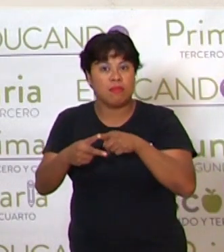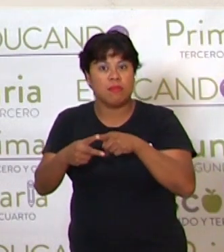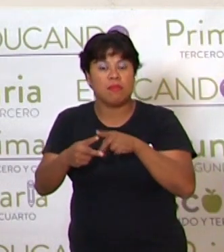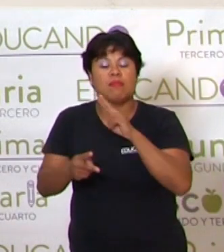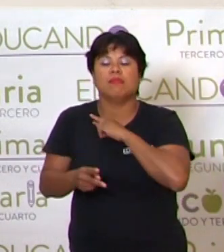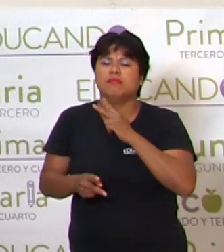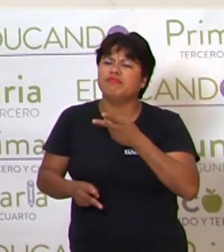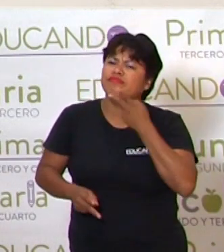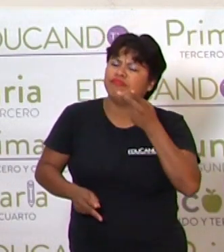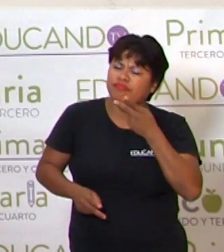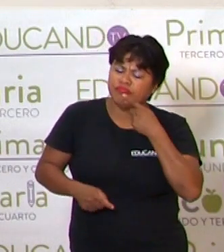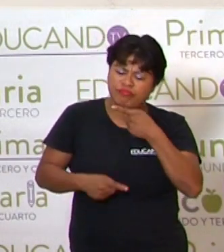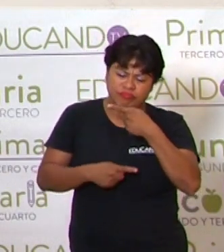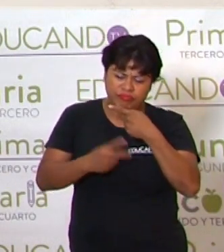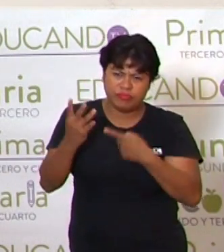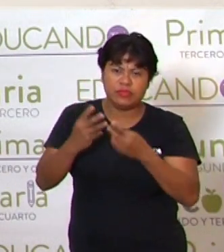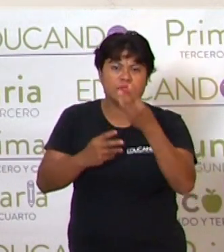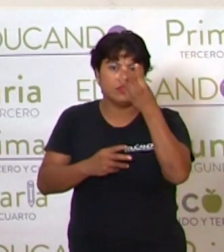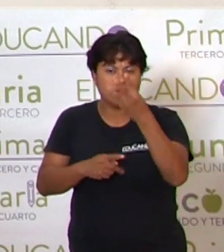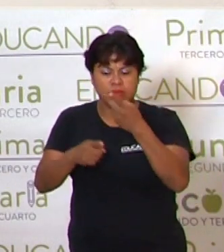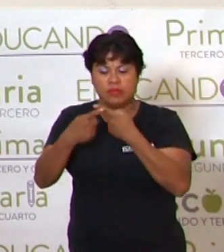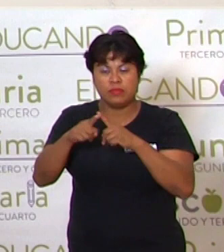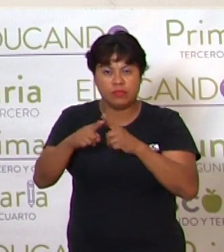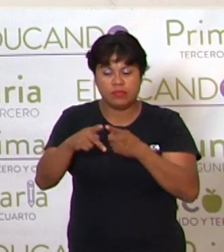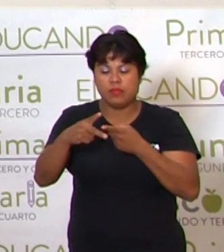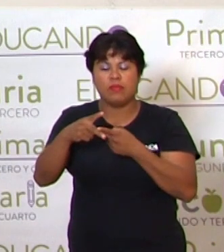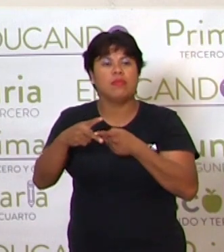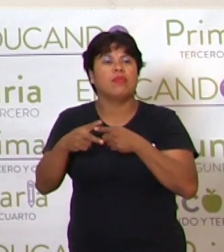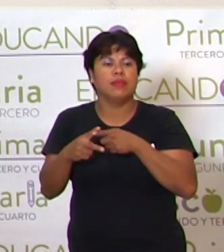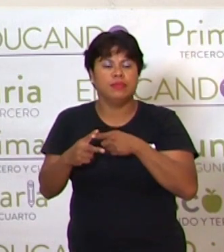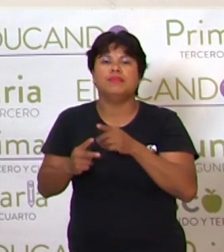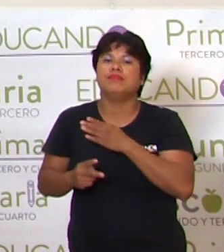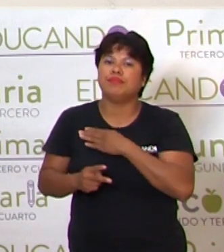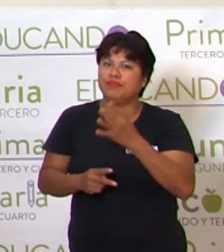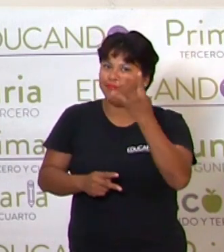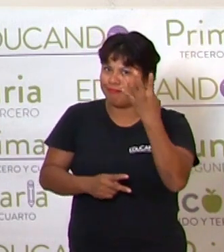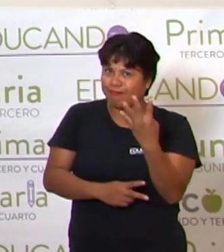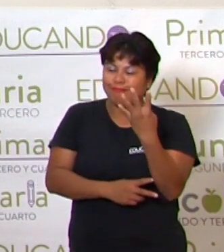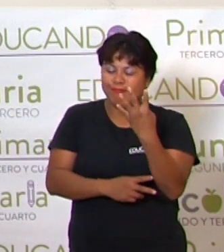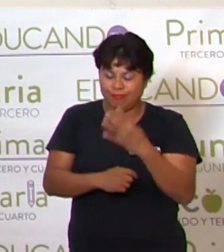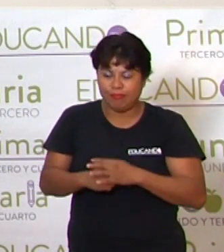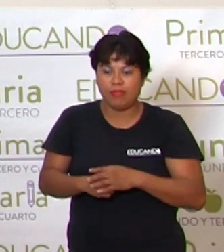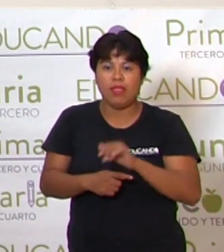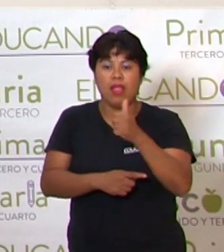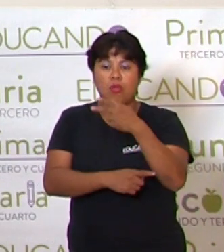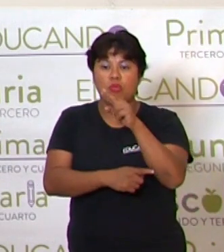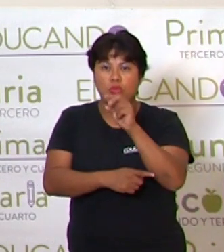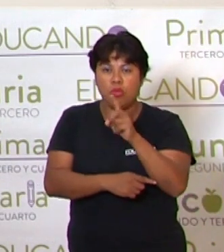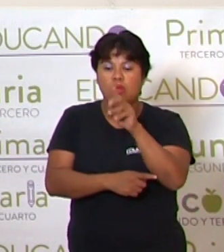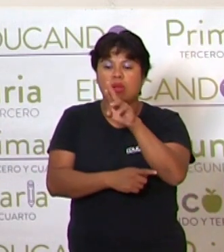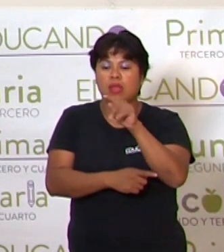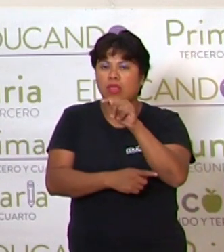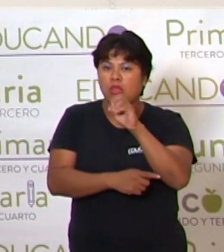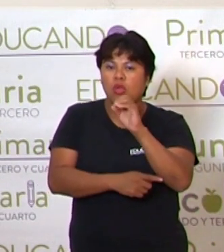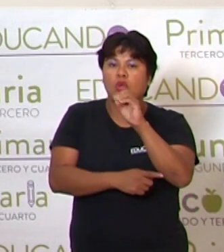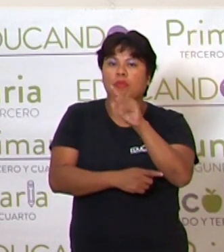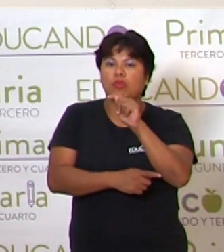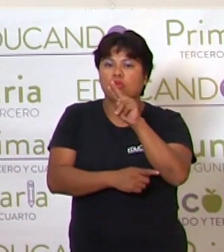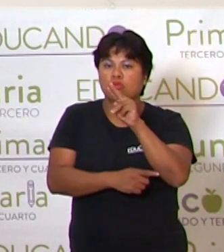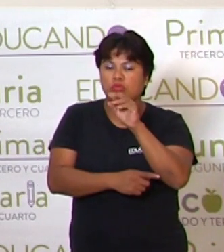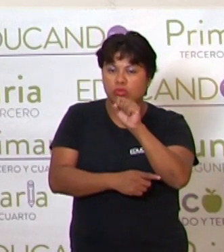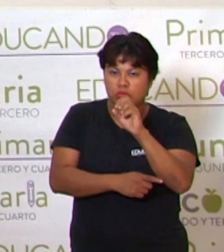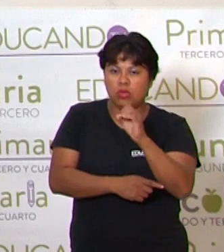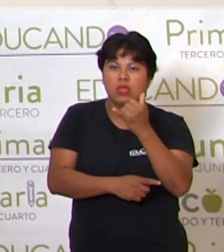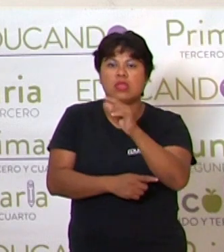Hemos hablado de tres tipos de ángulos, ¿verdad? Bueno, cuatro. El agudo, el recto, el obtuso, el